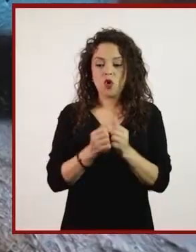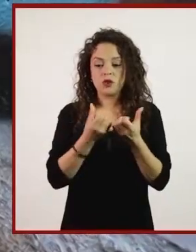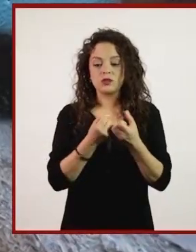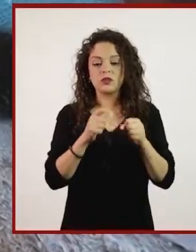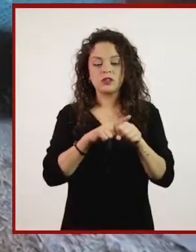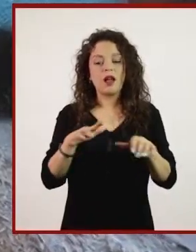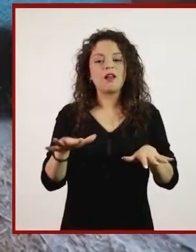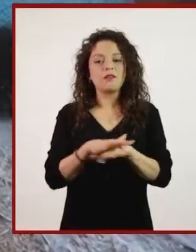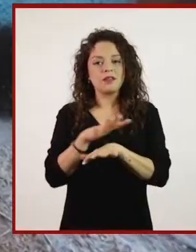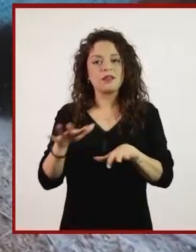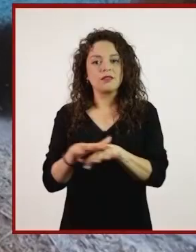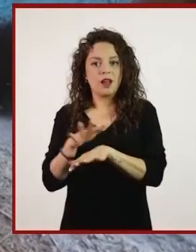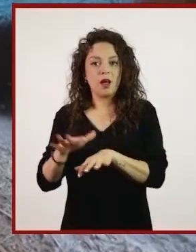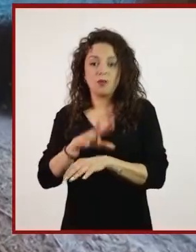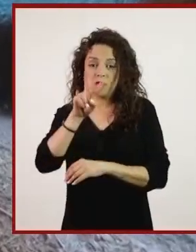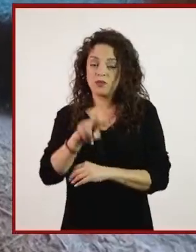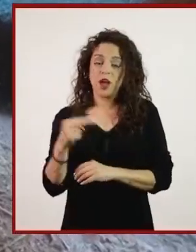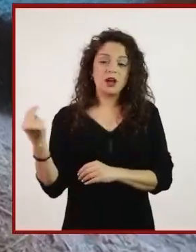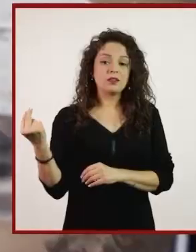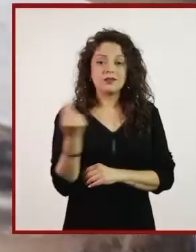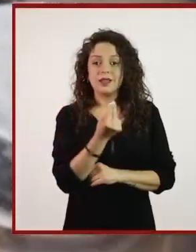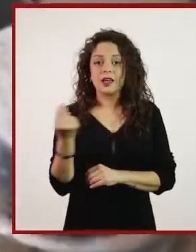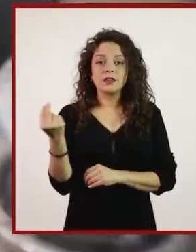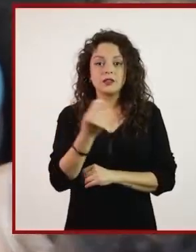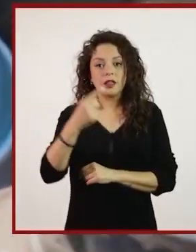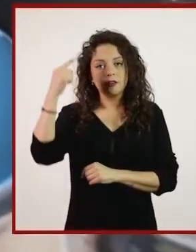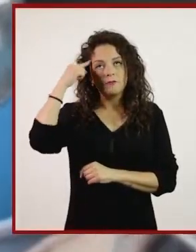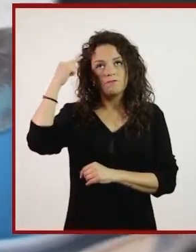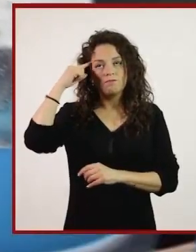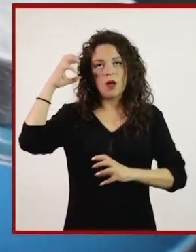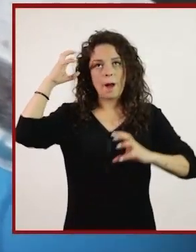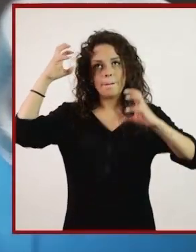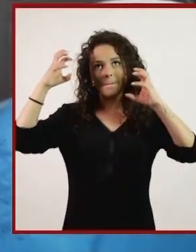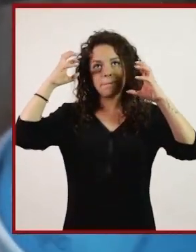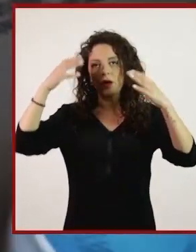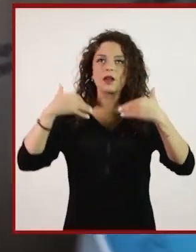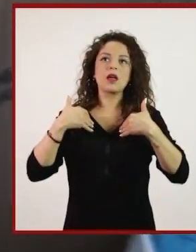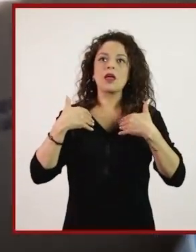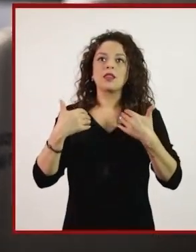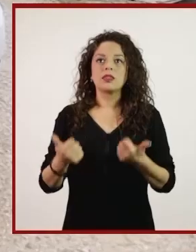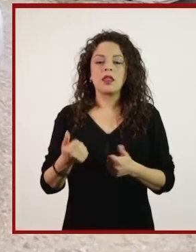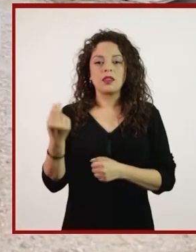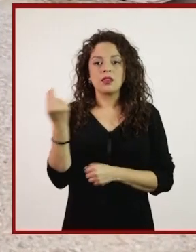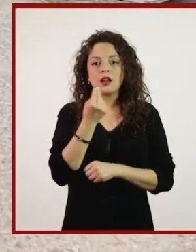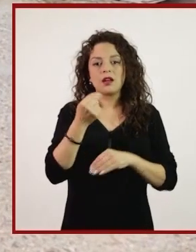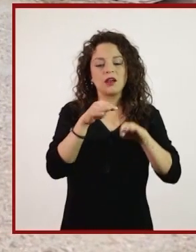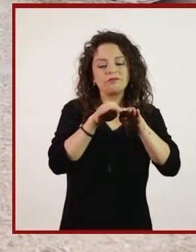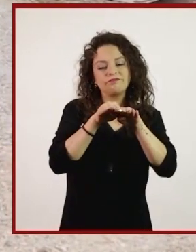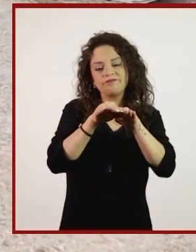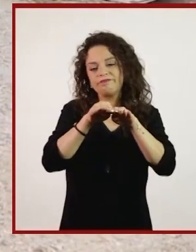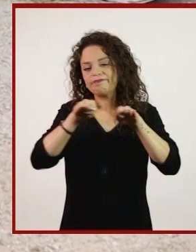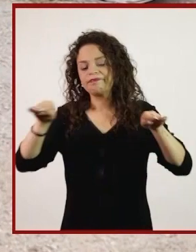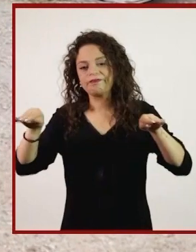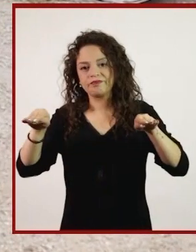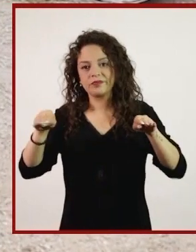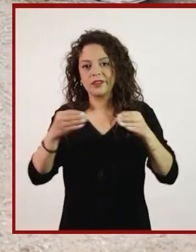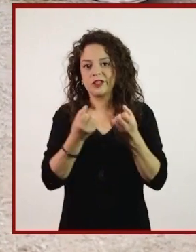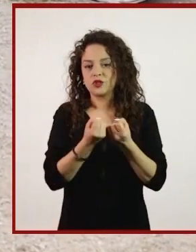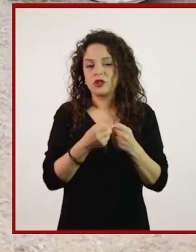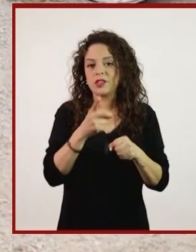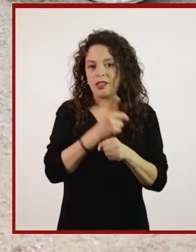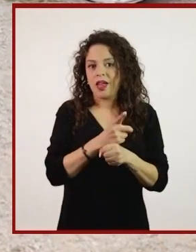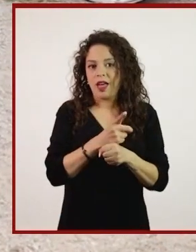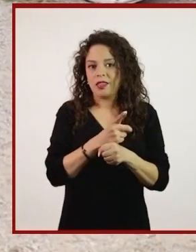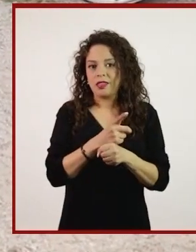intrínsecamente ligado con los cambios sociales y con estas necesidades conscientes de una sociedad más